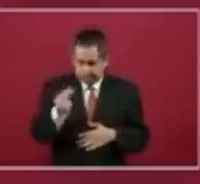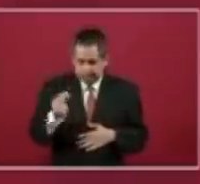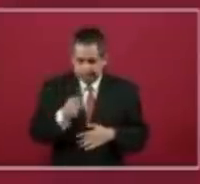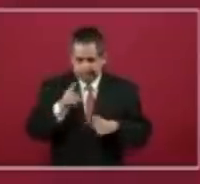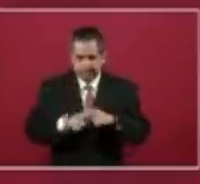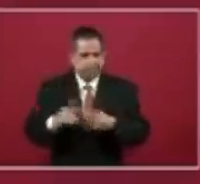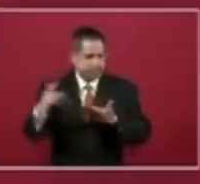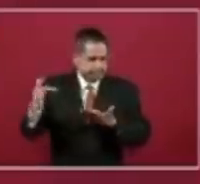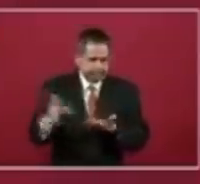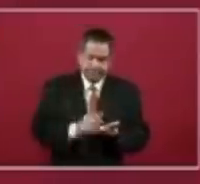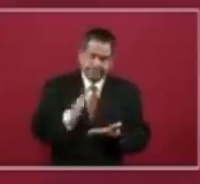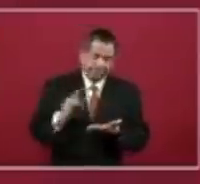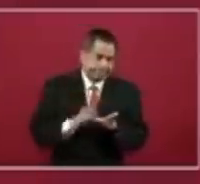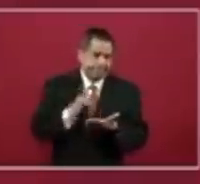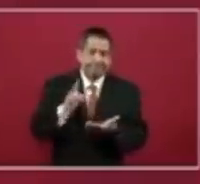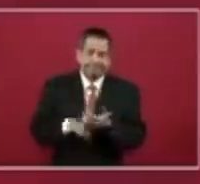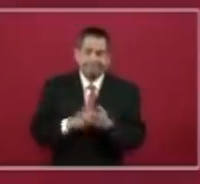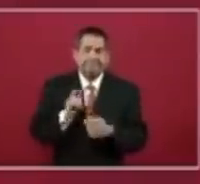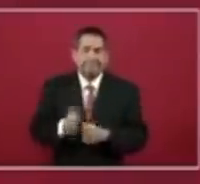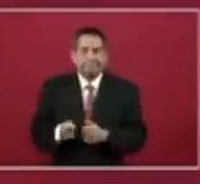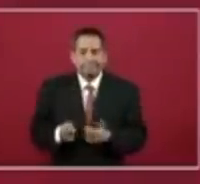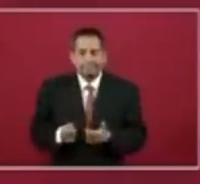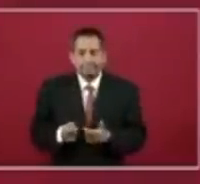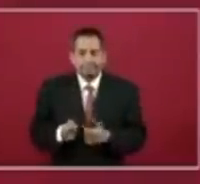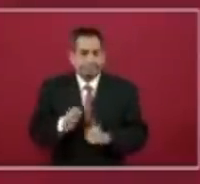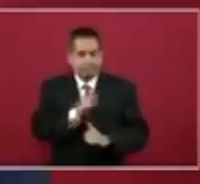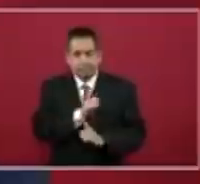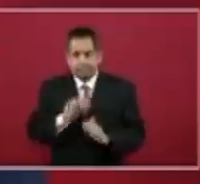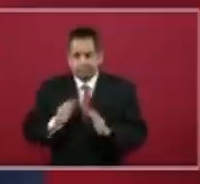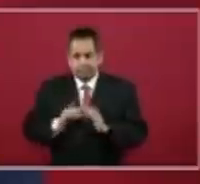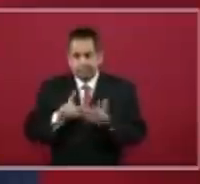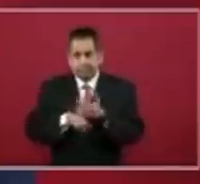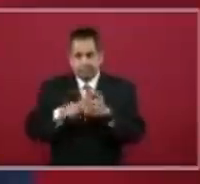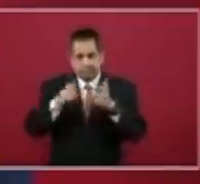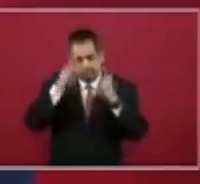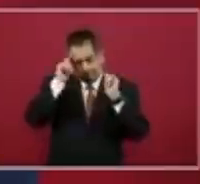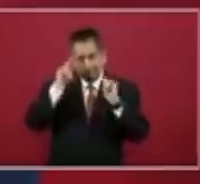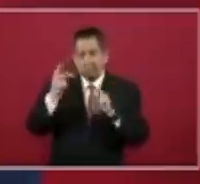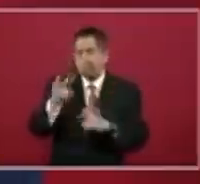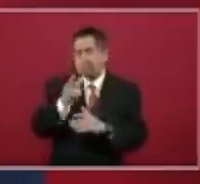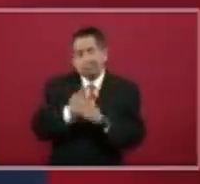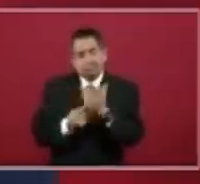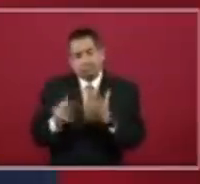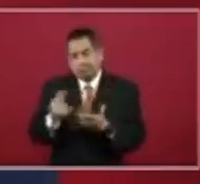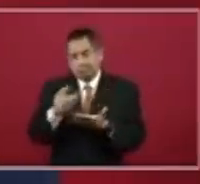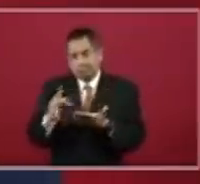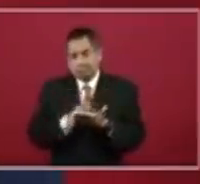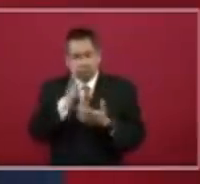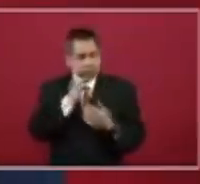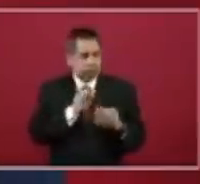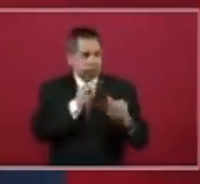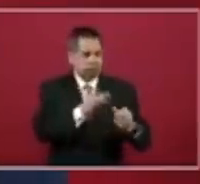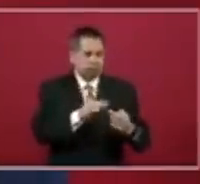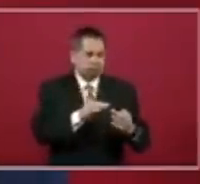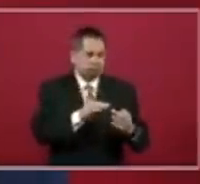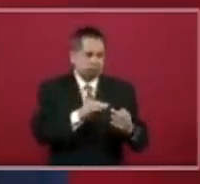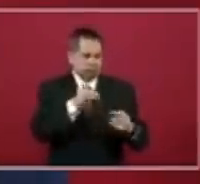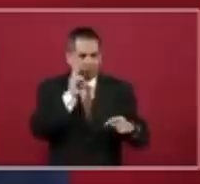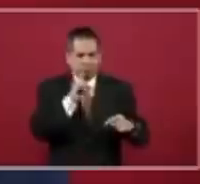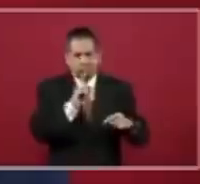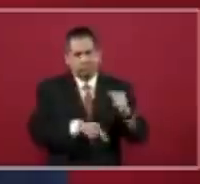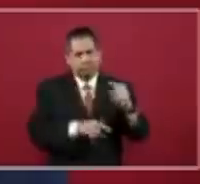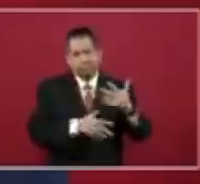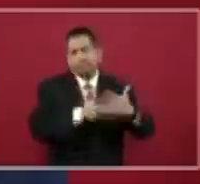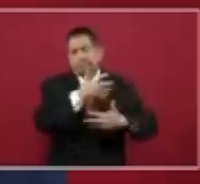el apoyo del Ejército y de la Marina para enfrentar el